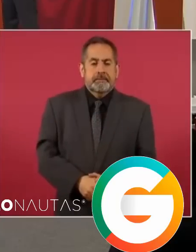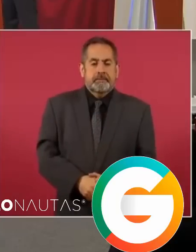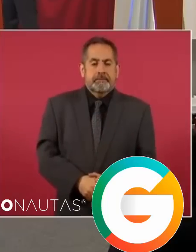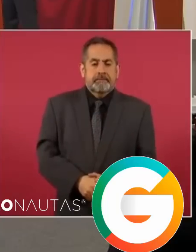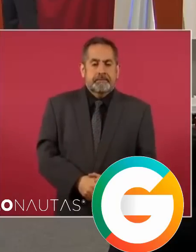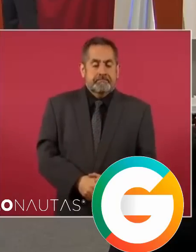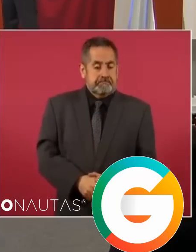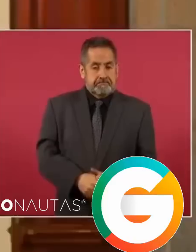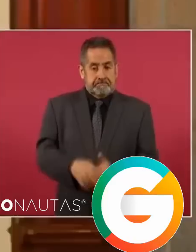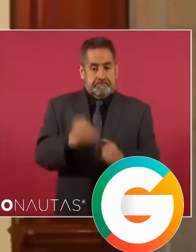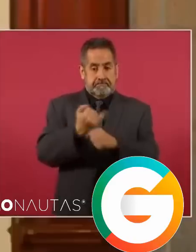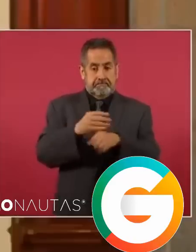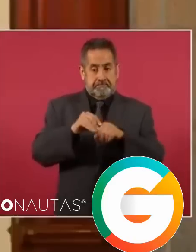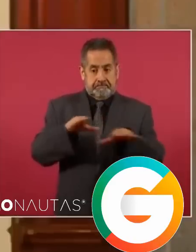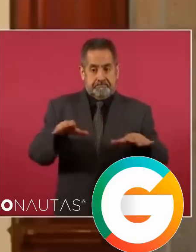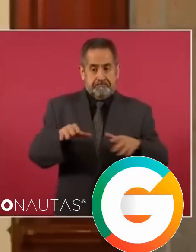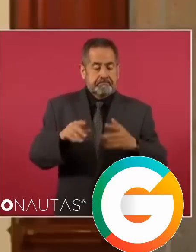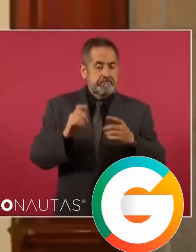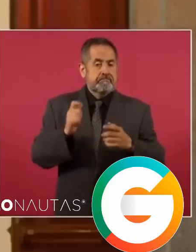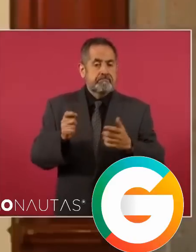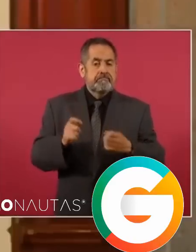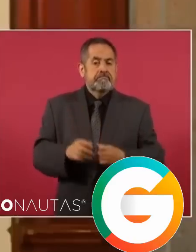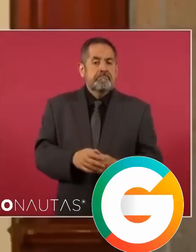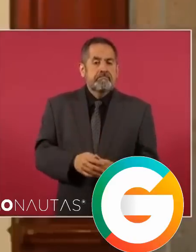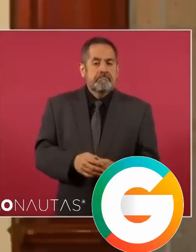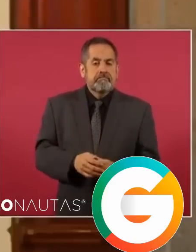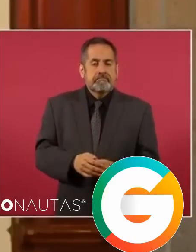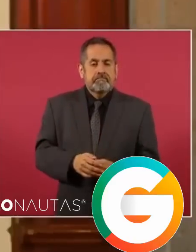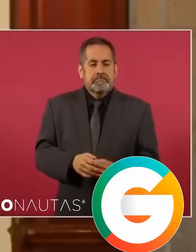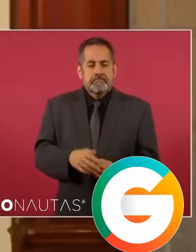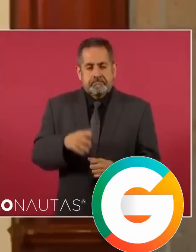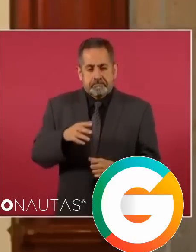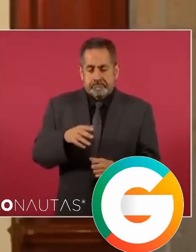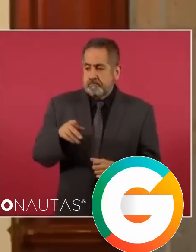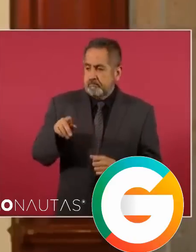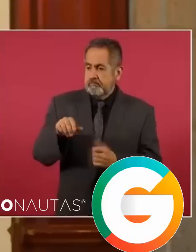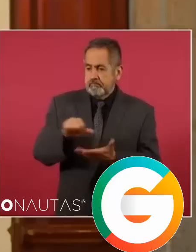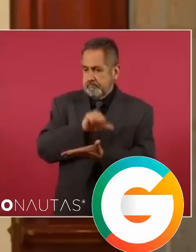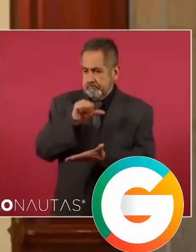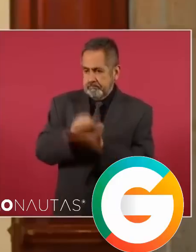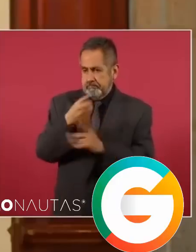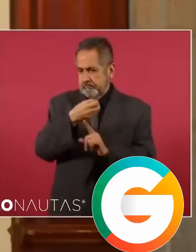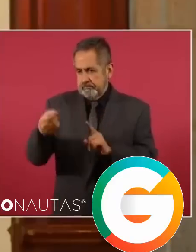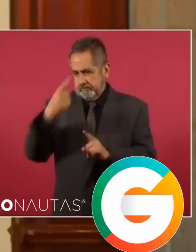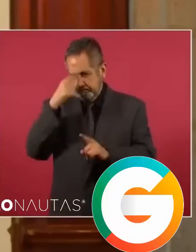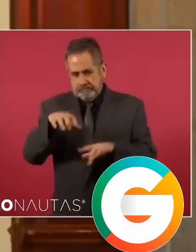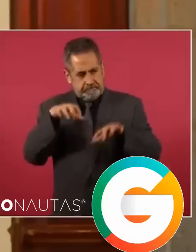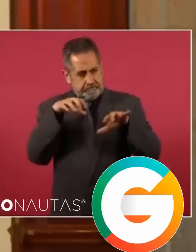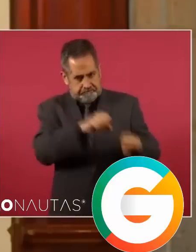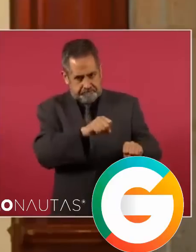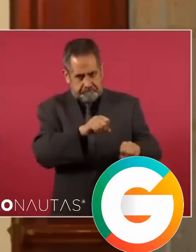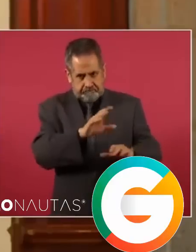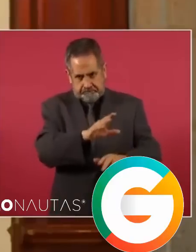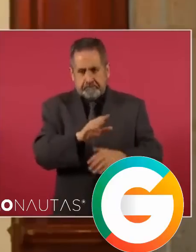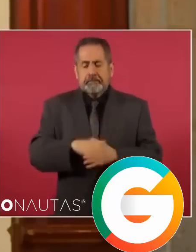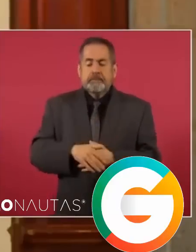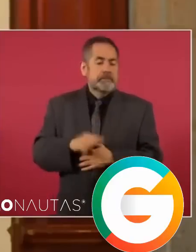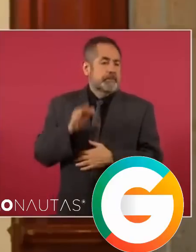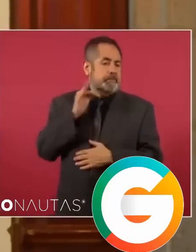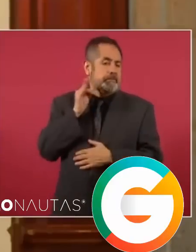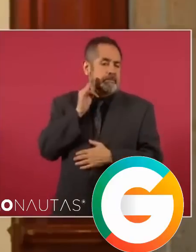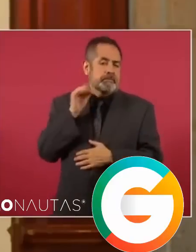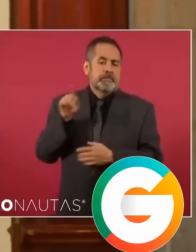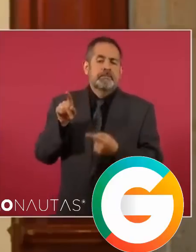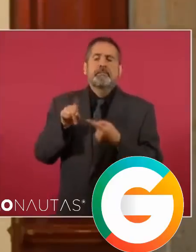Informar que tras buscar cumplimentar una orden de aprehensión, las fiscalías